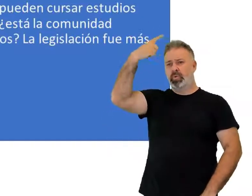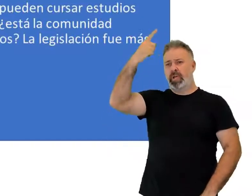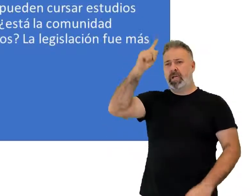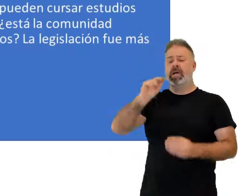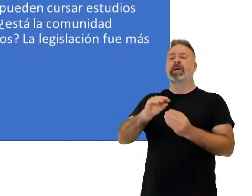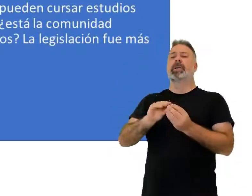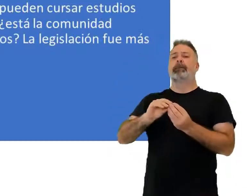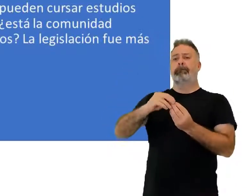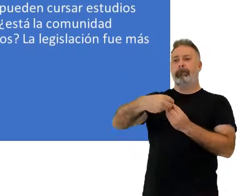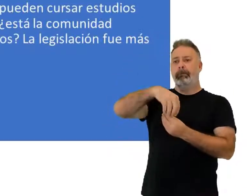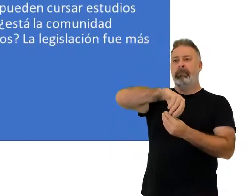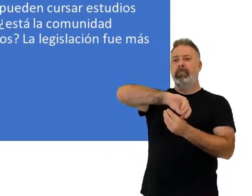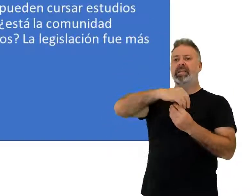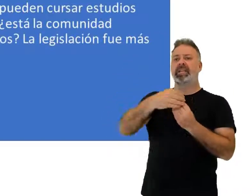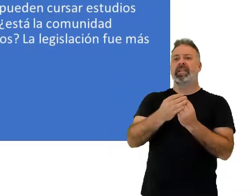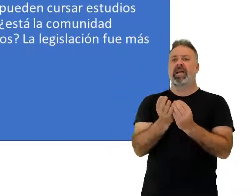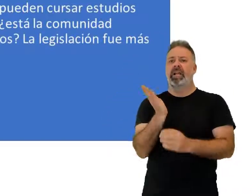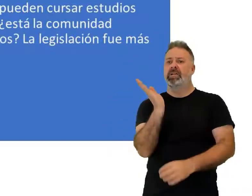material,